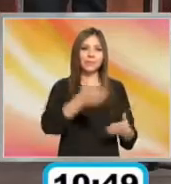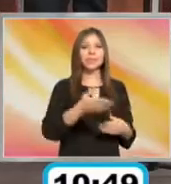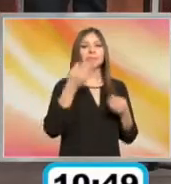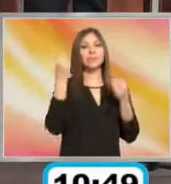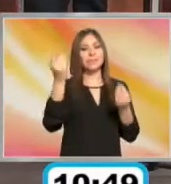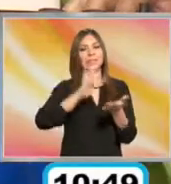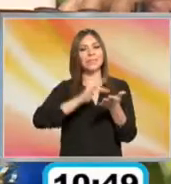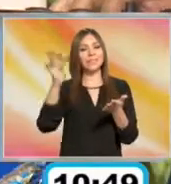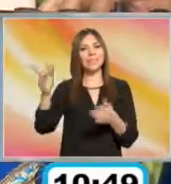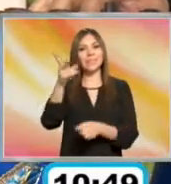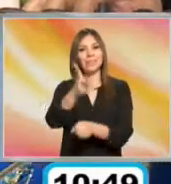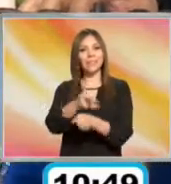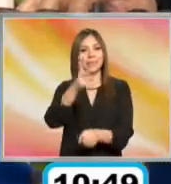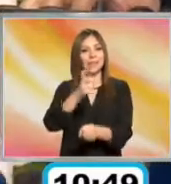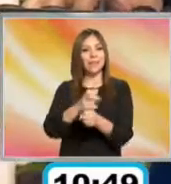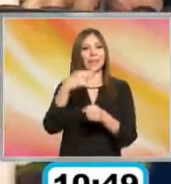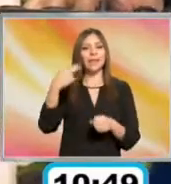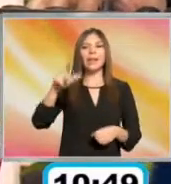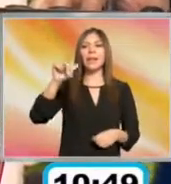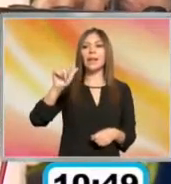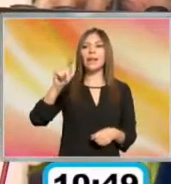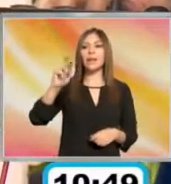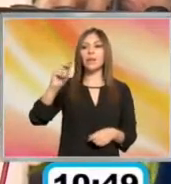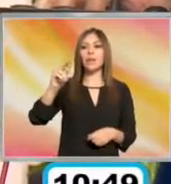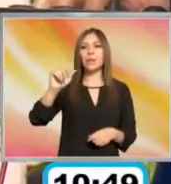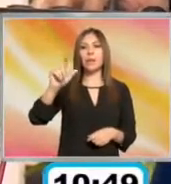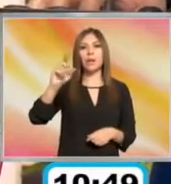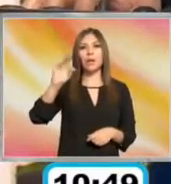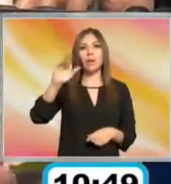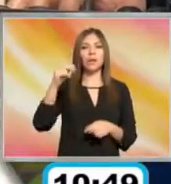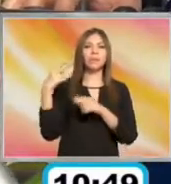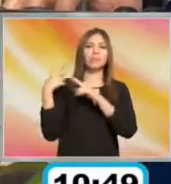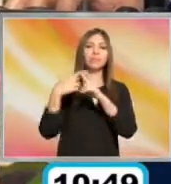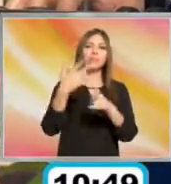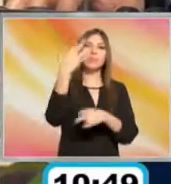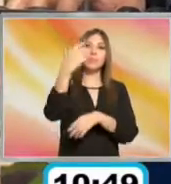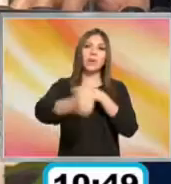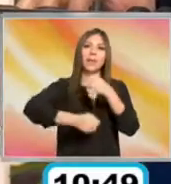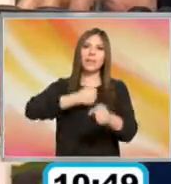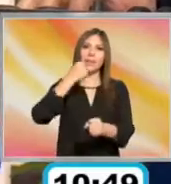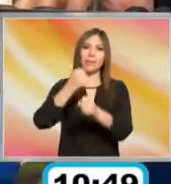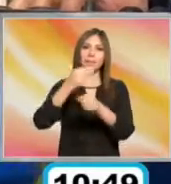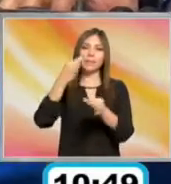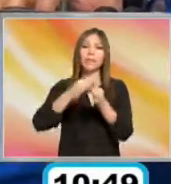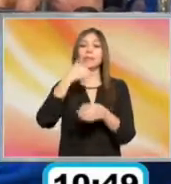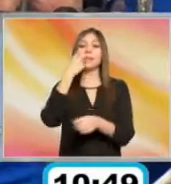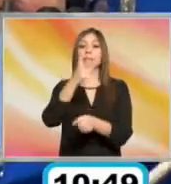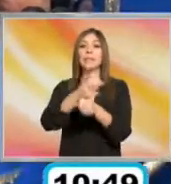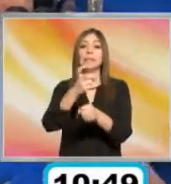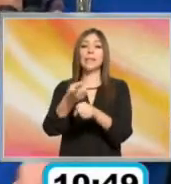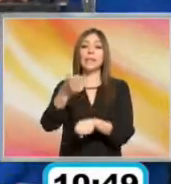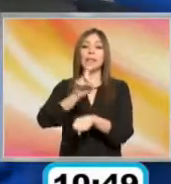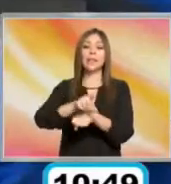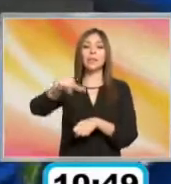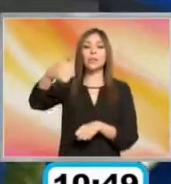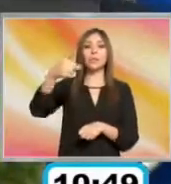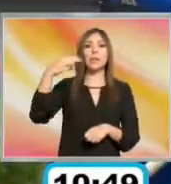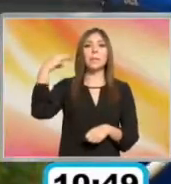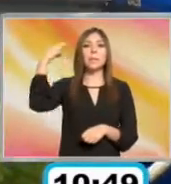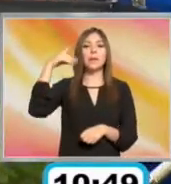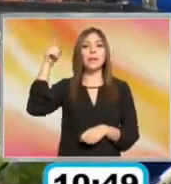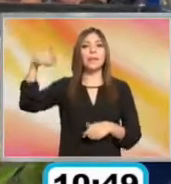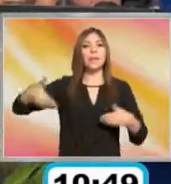muchas gracias por la invitación. La Tropa Loca cumpliendo 50 años. Y obviamente invitándoles el día 11 de marzo al